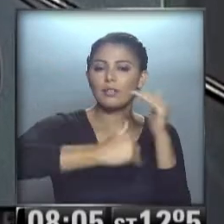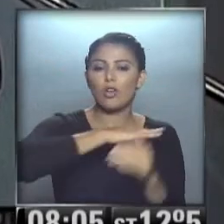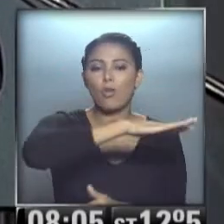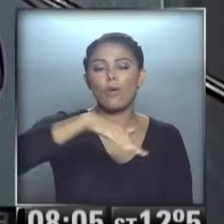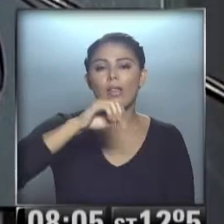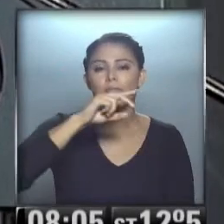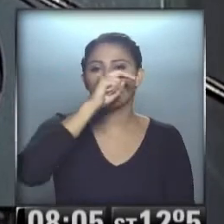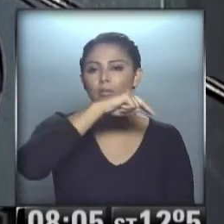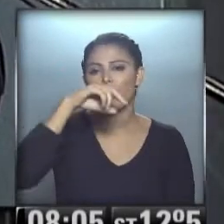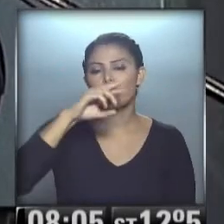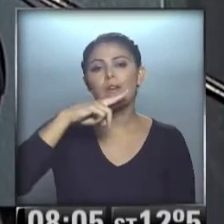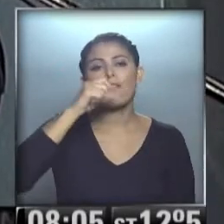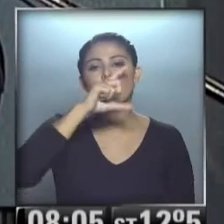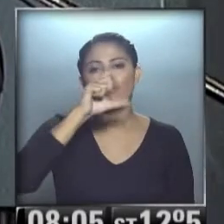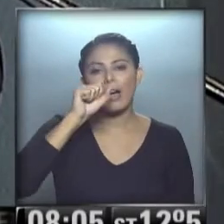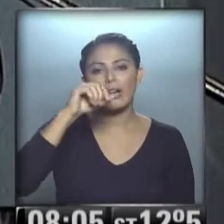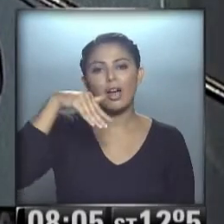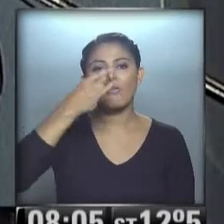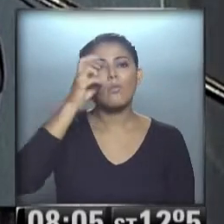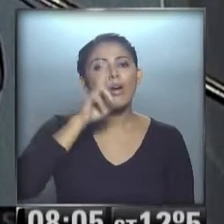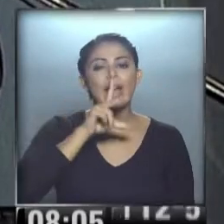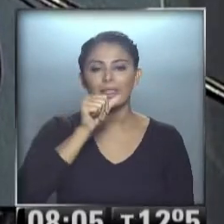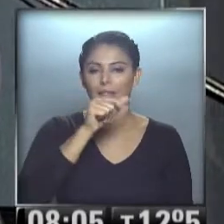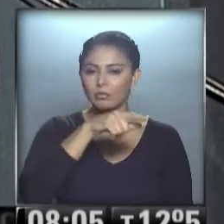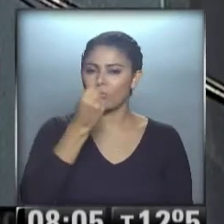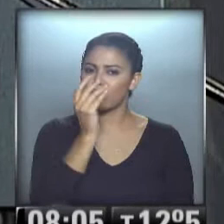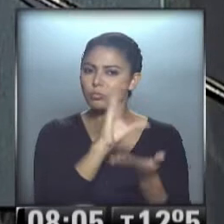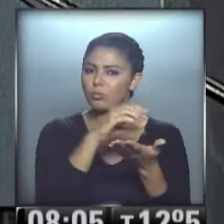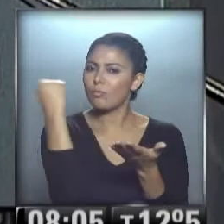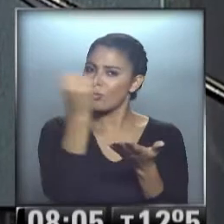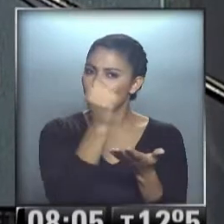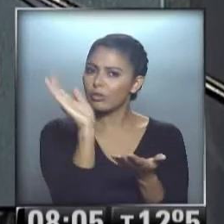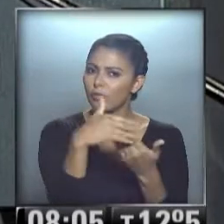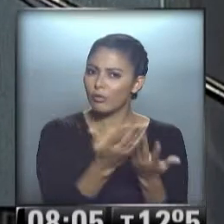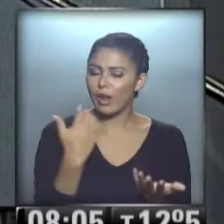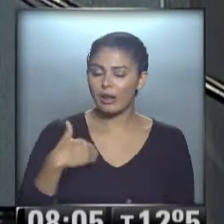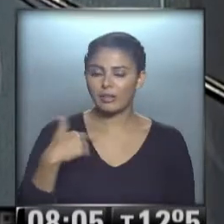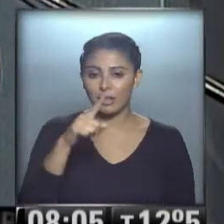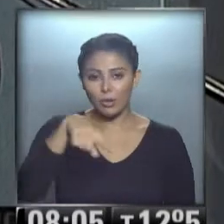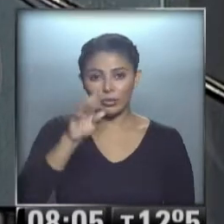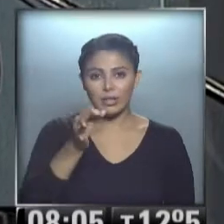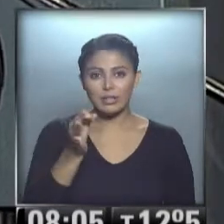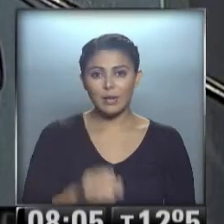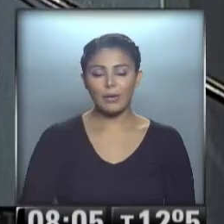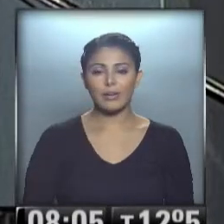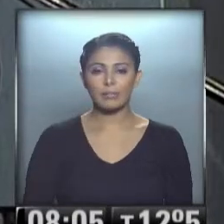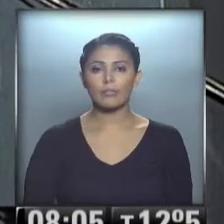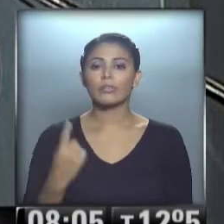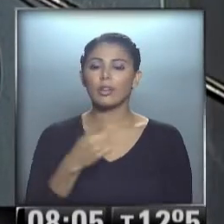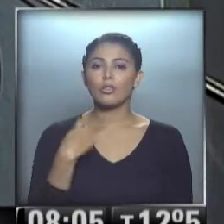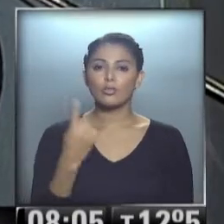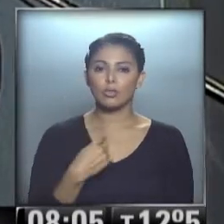Muerta, lo cual implica una inversión muy significativa para la República Argentina. Como ustedes saben,